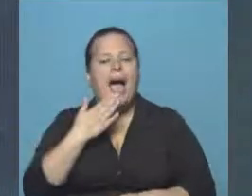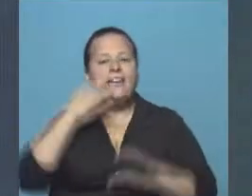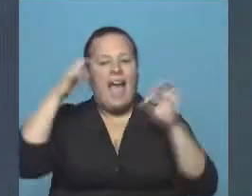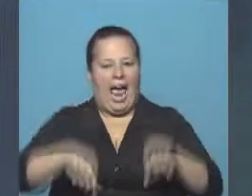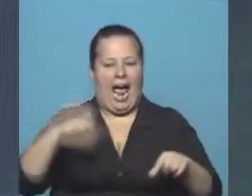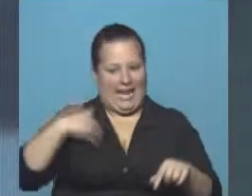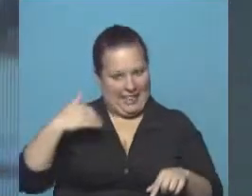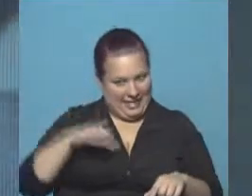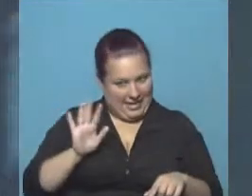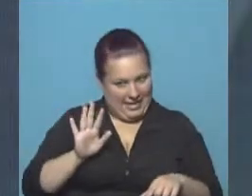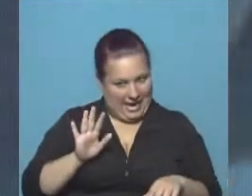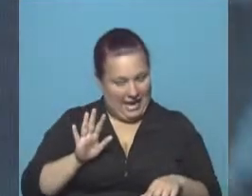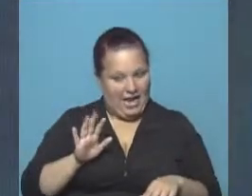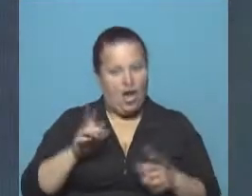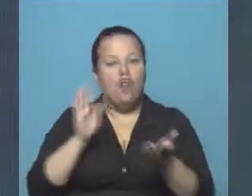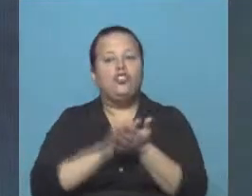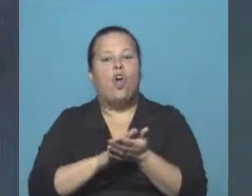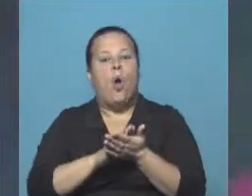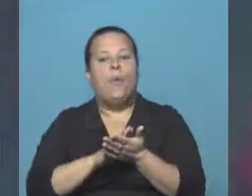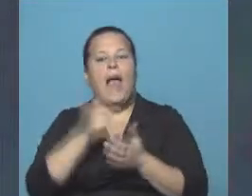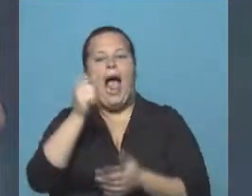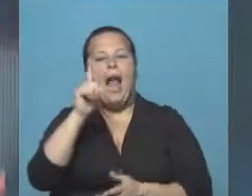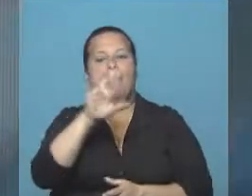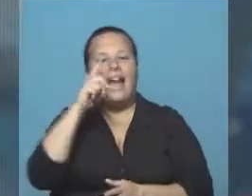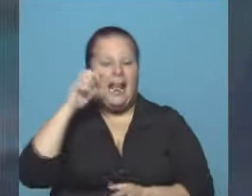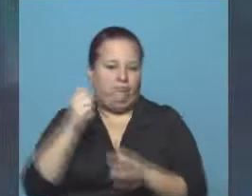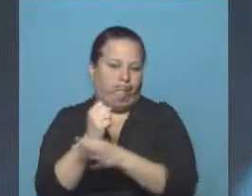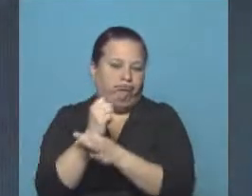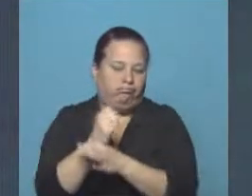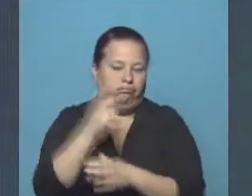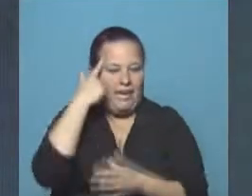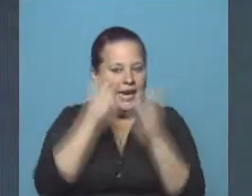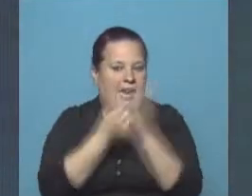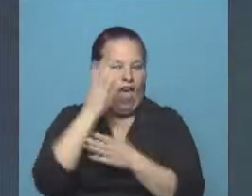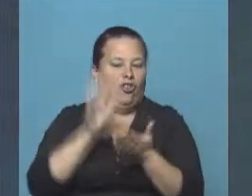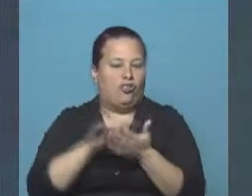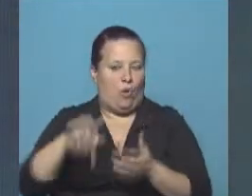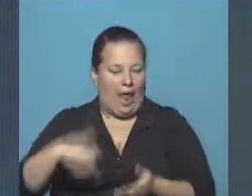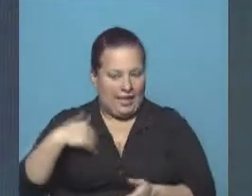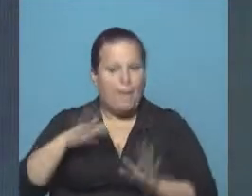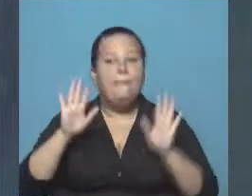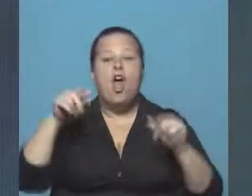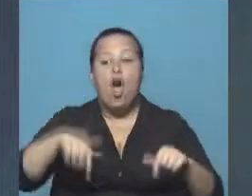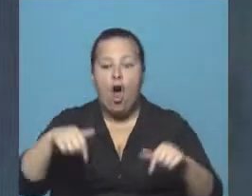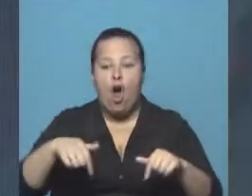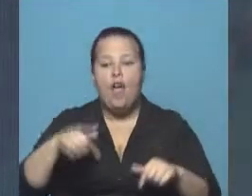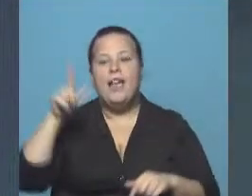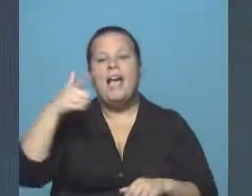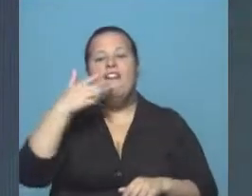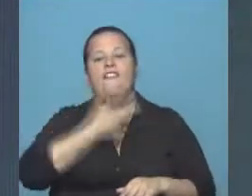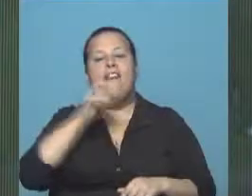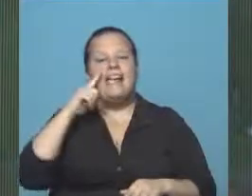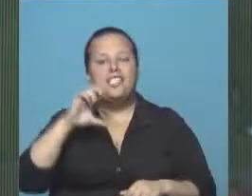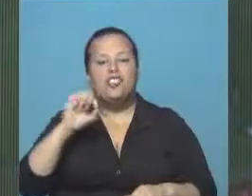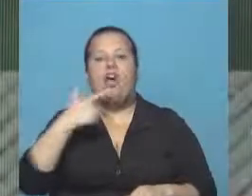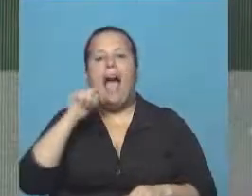en la Argentina, en relación a Albarracín, ¿no? Que fue uno de los grandes hacedores en nuestro país, pero hoy por Francisco de Asís. Hoy